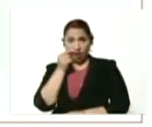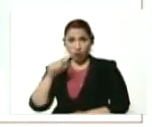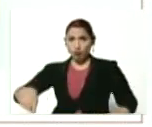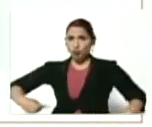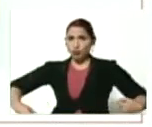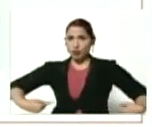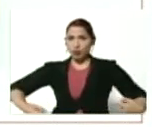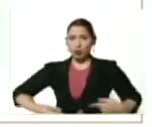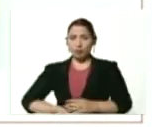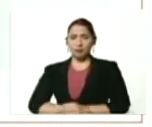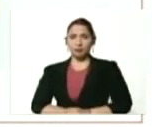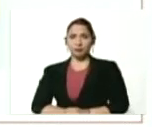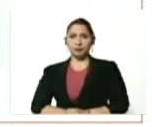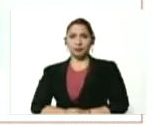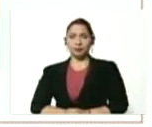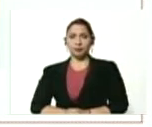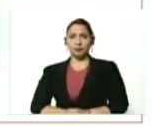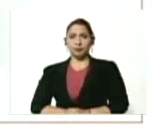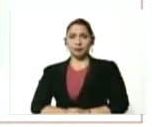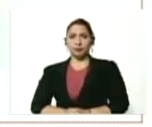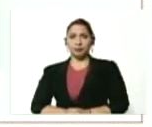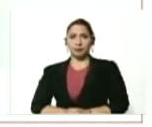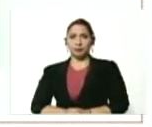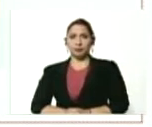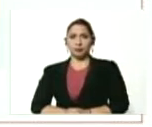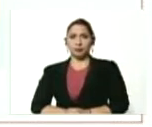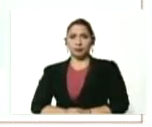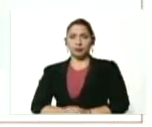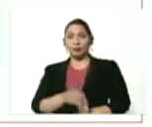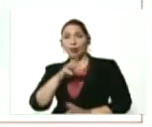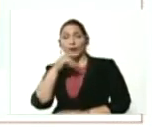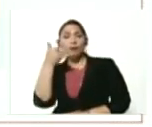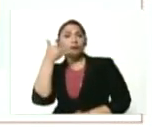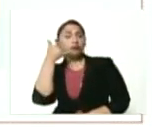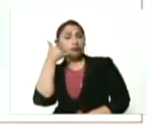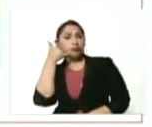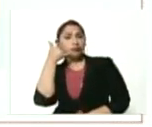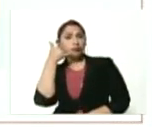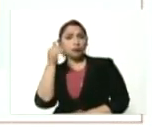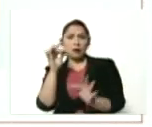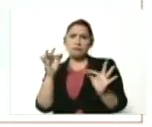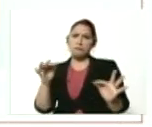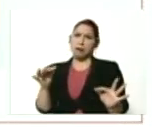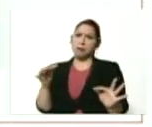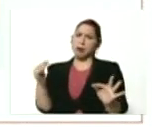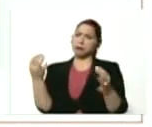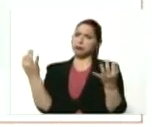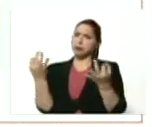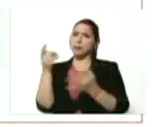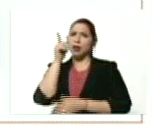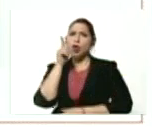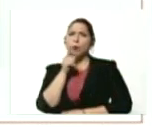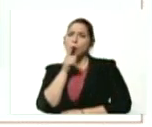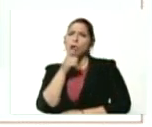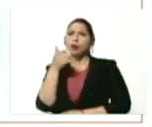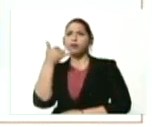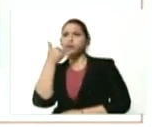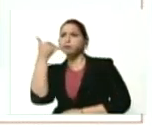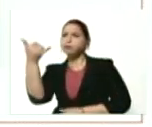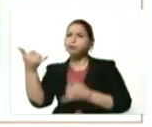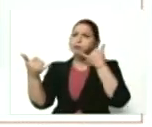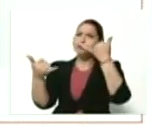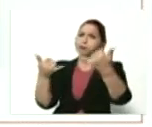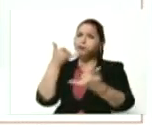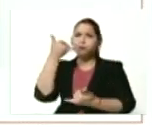Rueda hablaba por teléfono de manera frecuente con Leopoldo López, estando Leopoldo